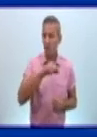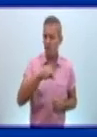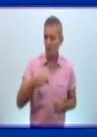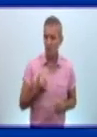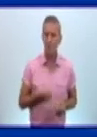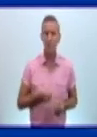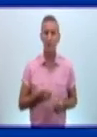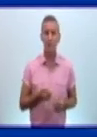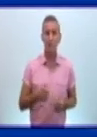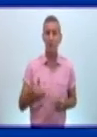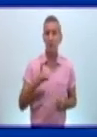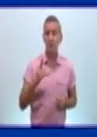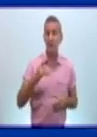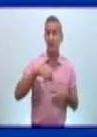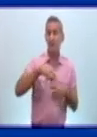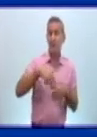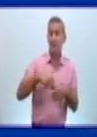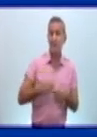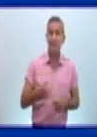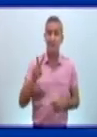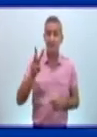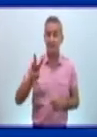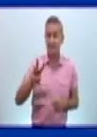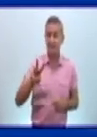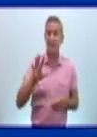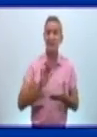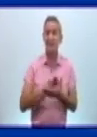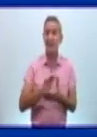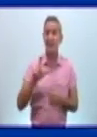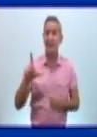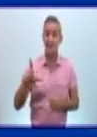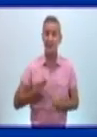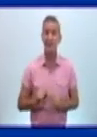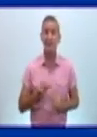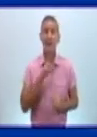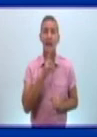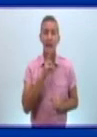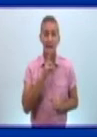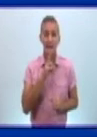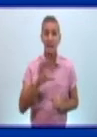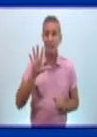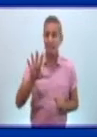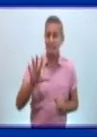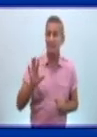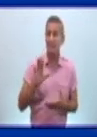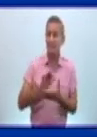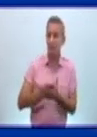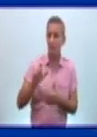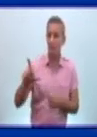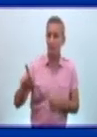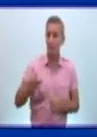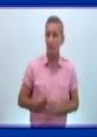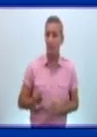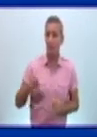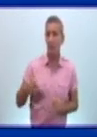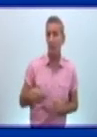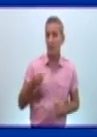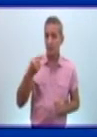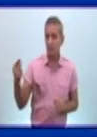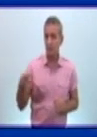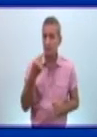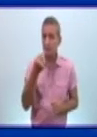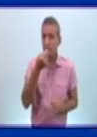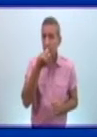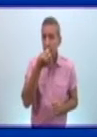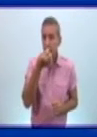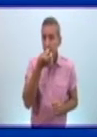plantean disolución de 3 mililitros de agua y 5 mililitros de etanol. El etanol es el